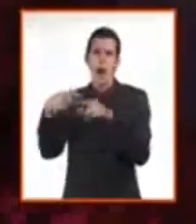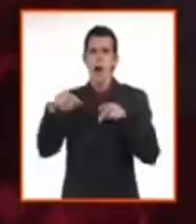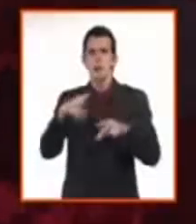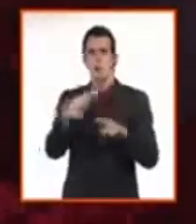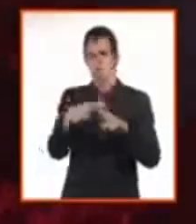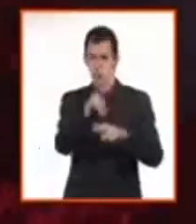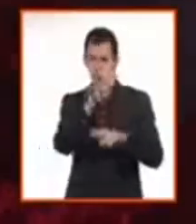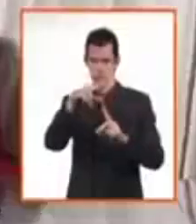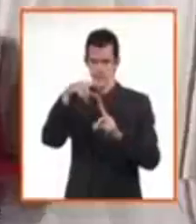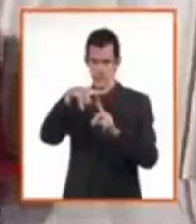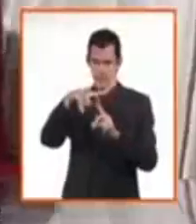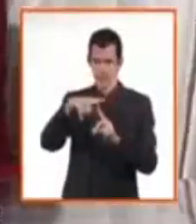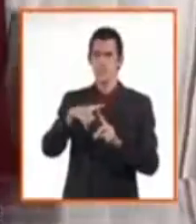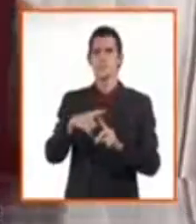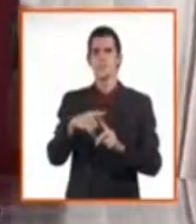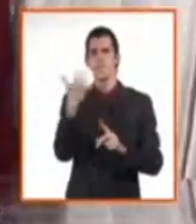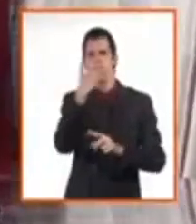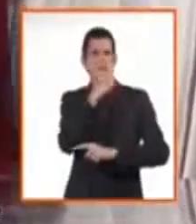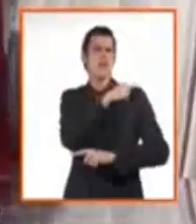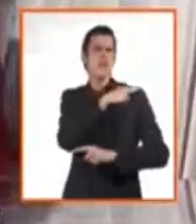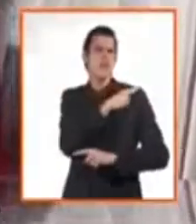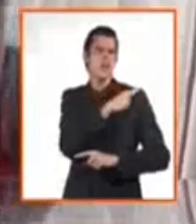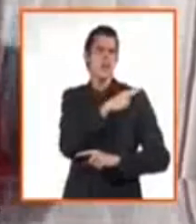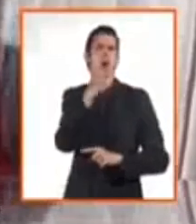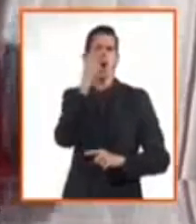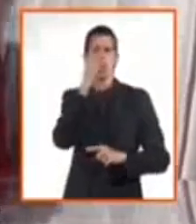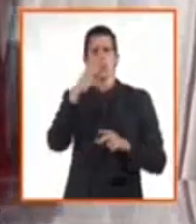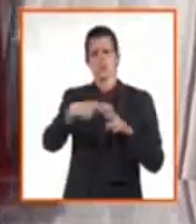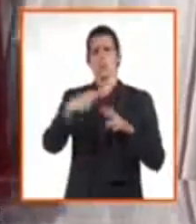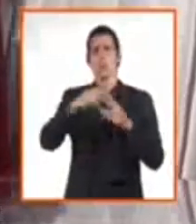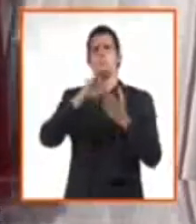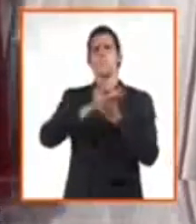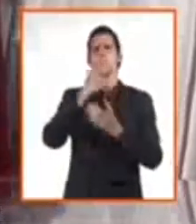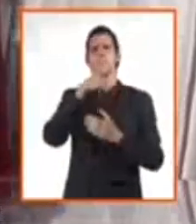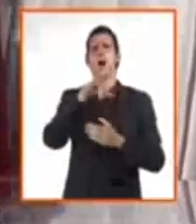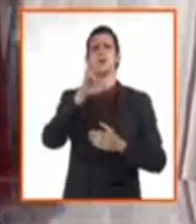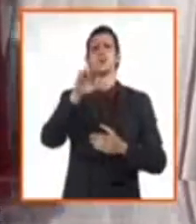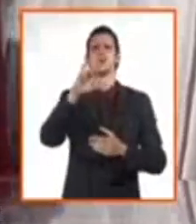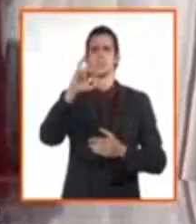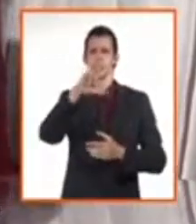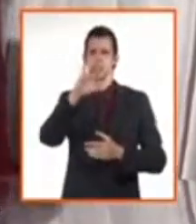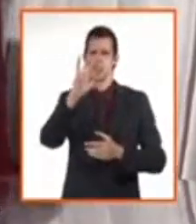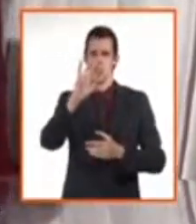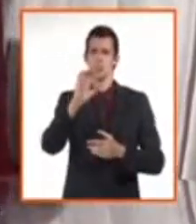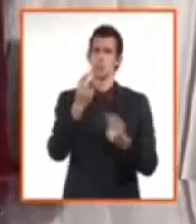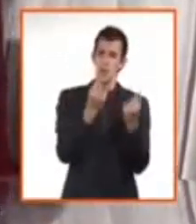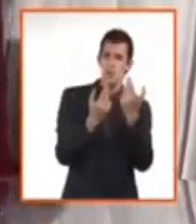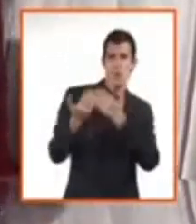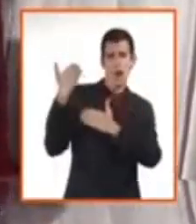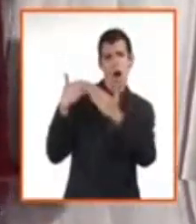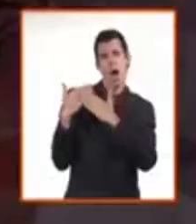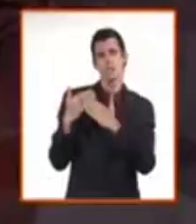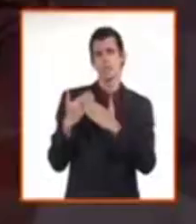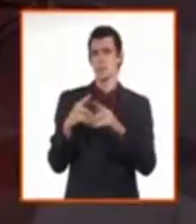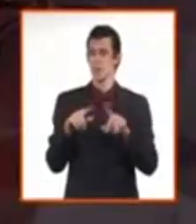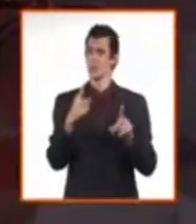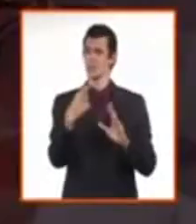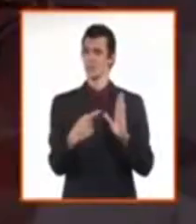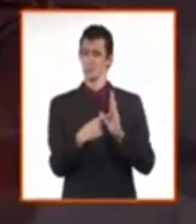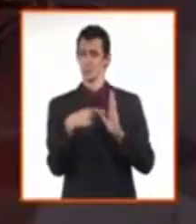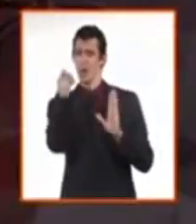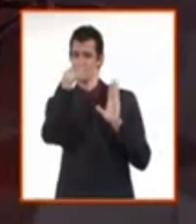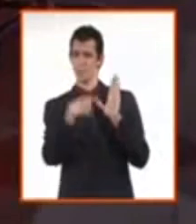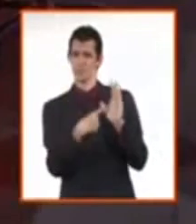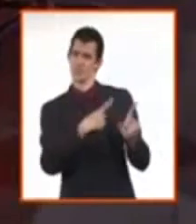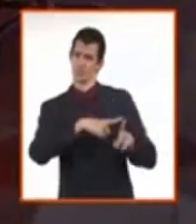que era una institución financiera supuestamente de la región tradición que nuestra visión ha tenido